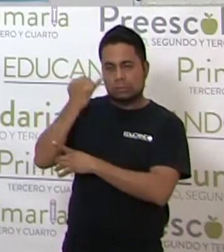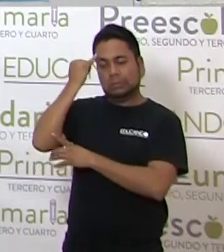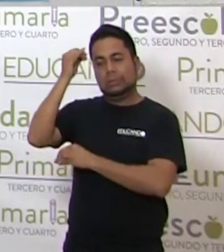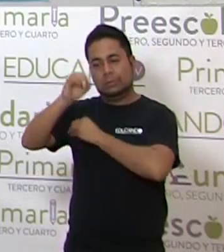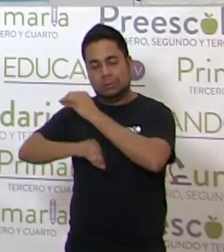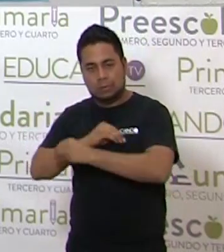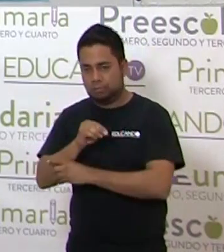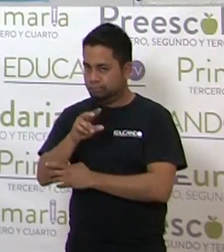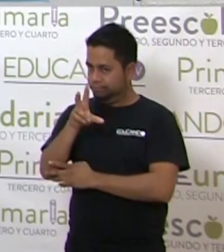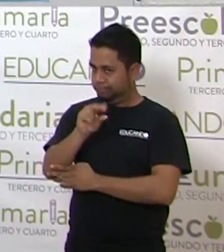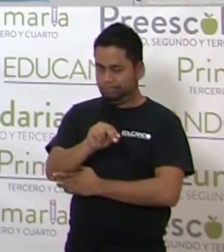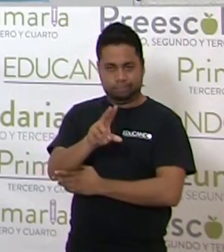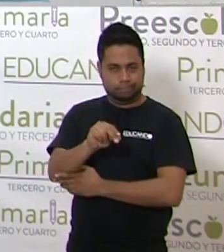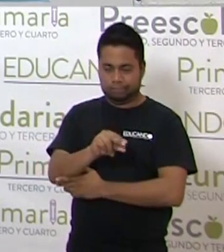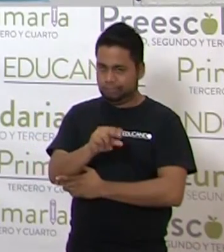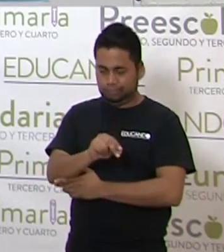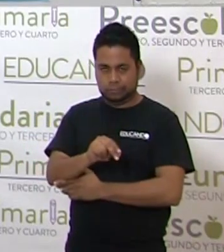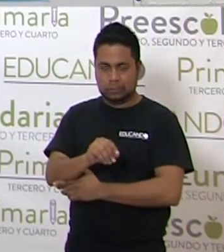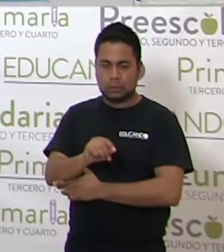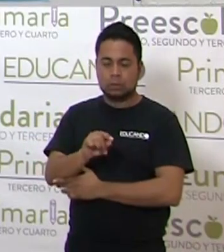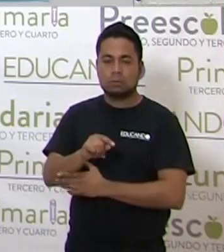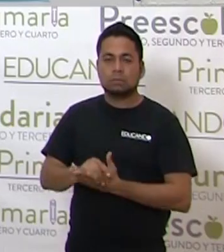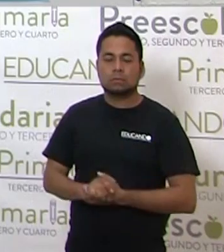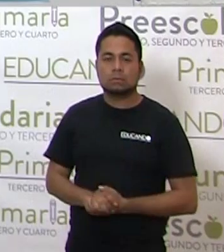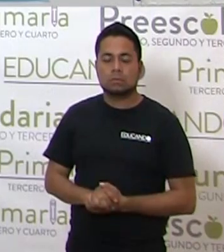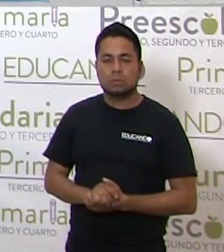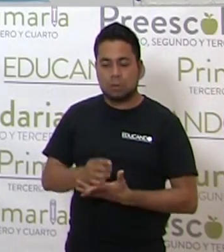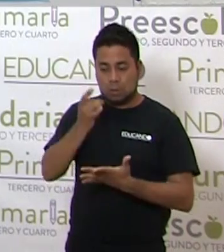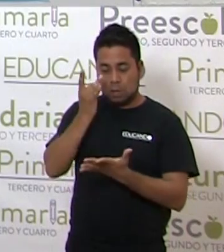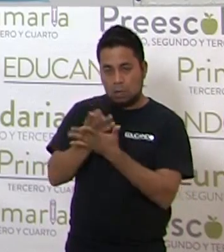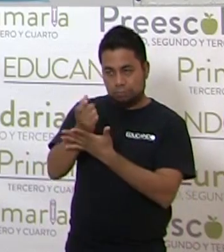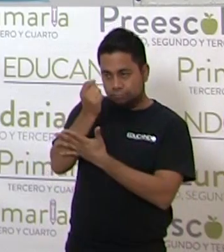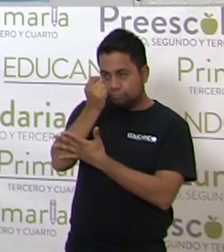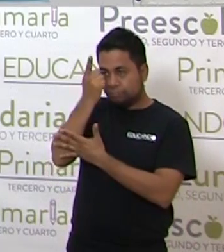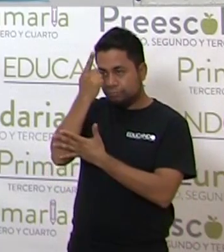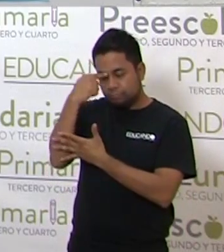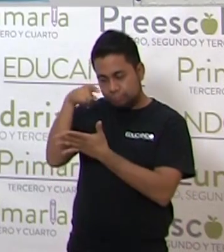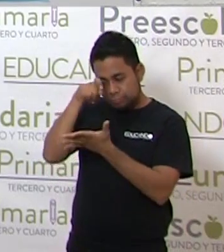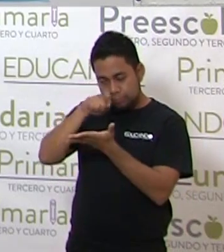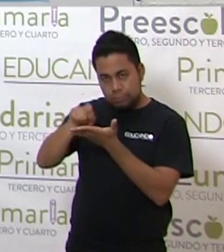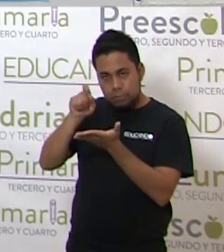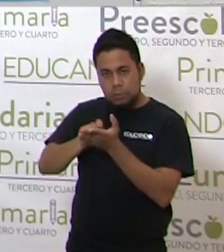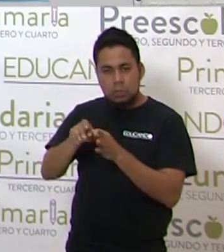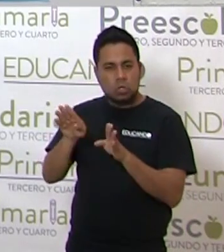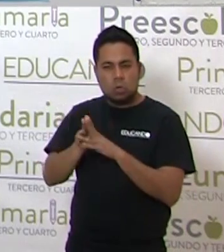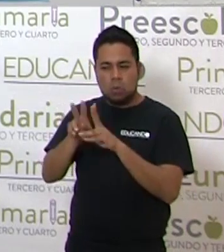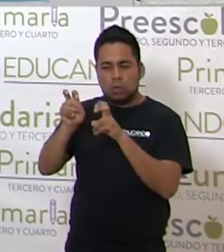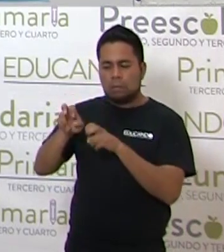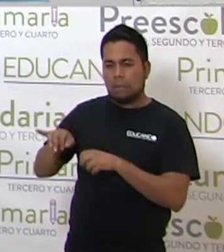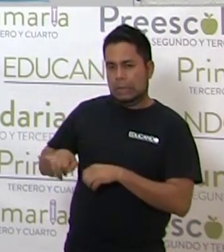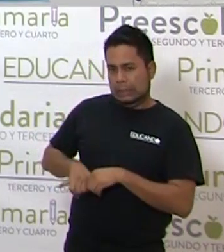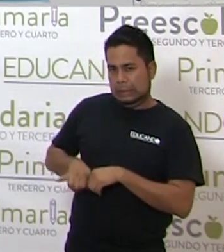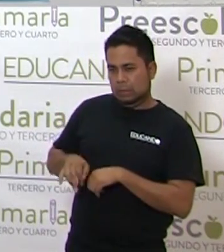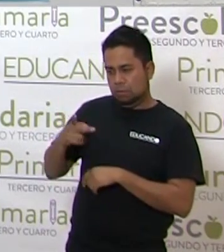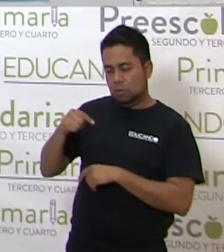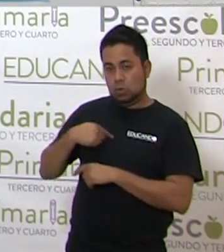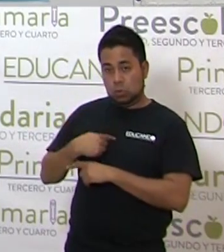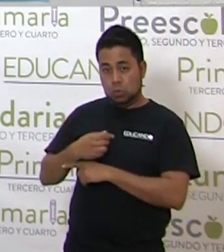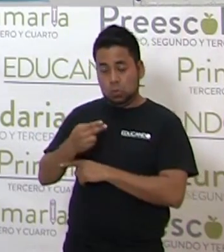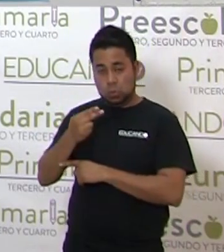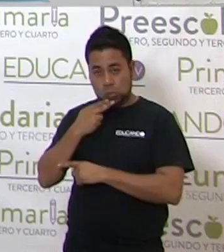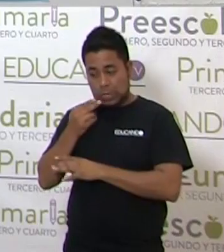se incluye la creatividad. Solamente la creatividad entra para poder hacer el tema interesante, pero no podemos